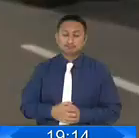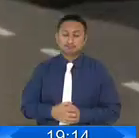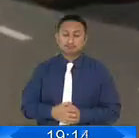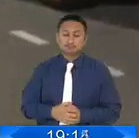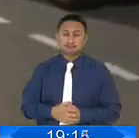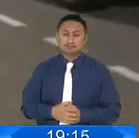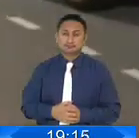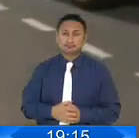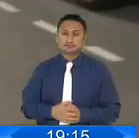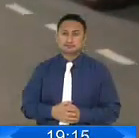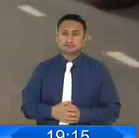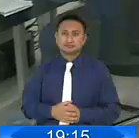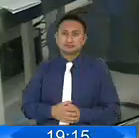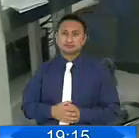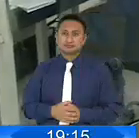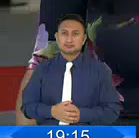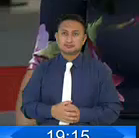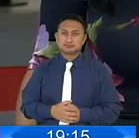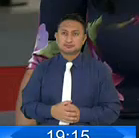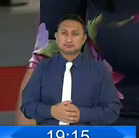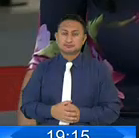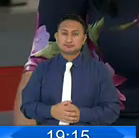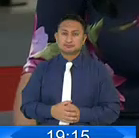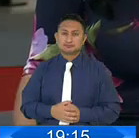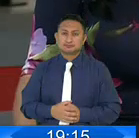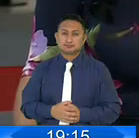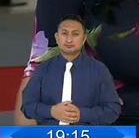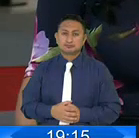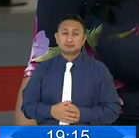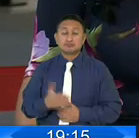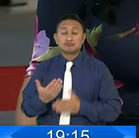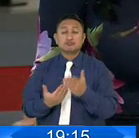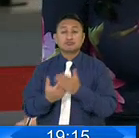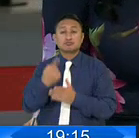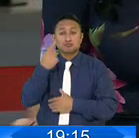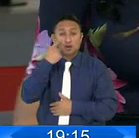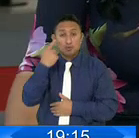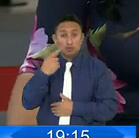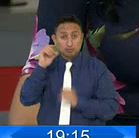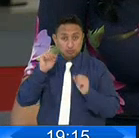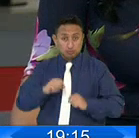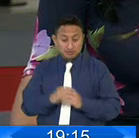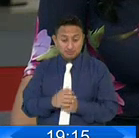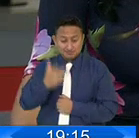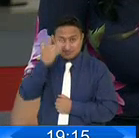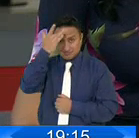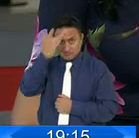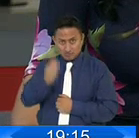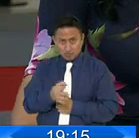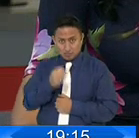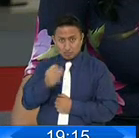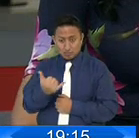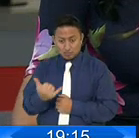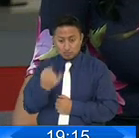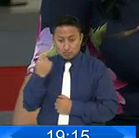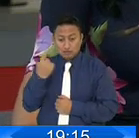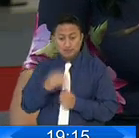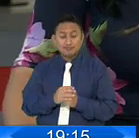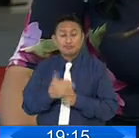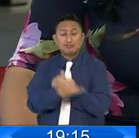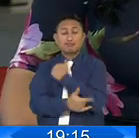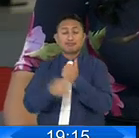Informó Priscila Cadena. Un nuevo test confiable y asequible para detectar el coronavirus se estaría probando en